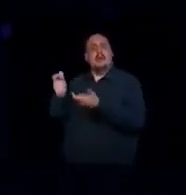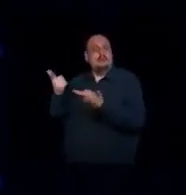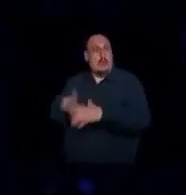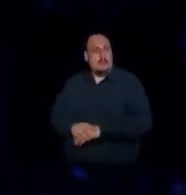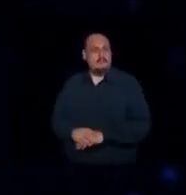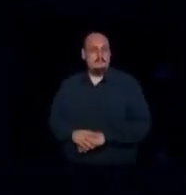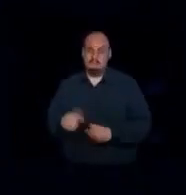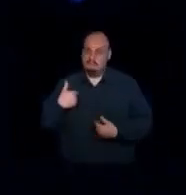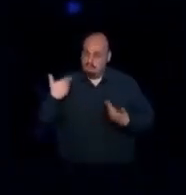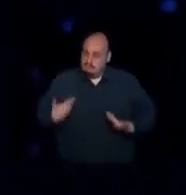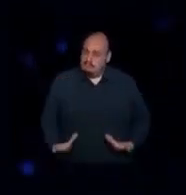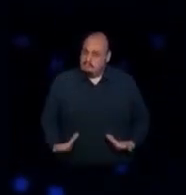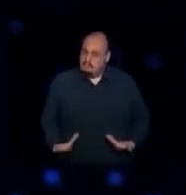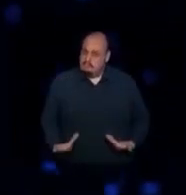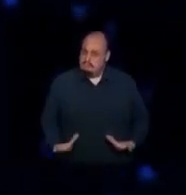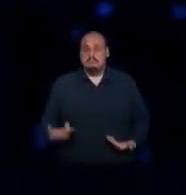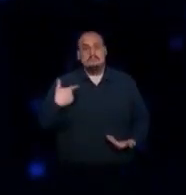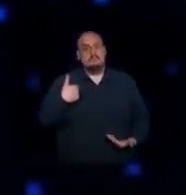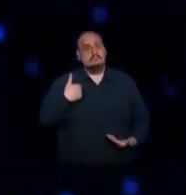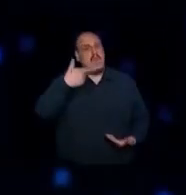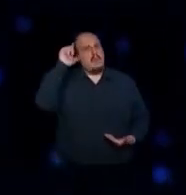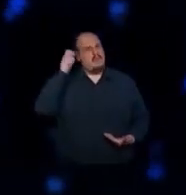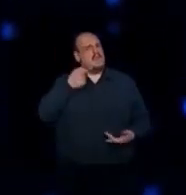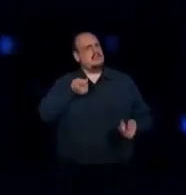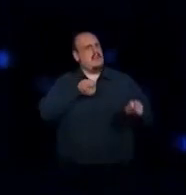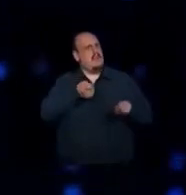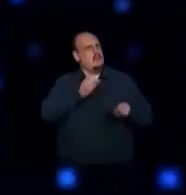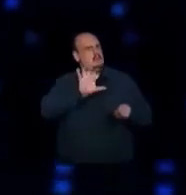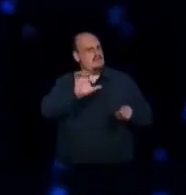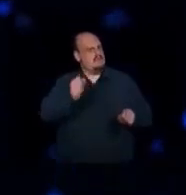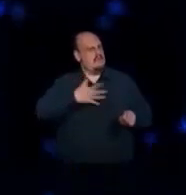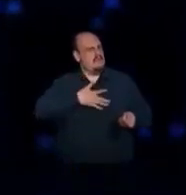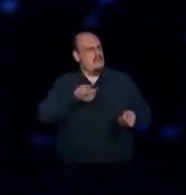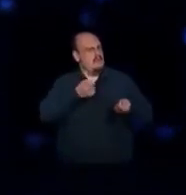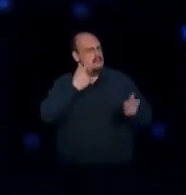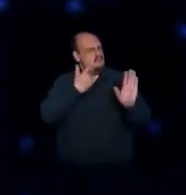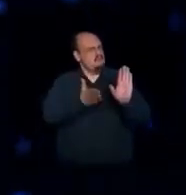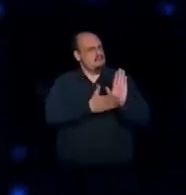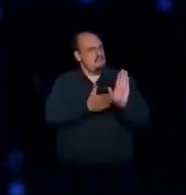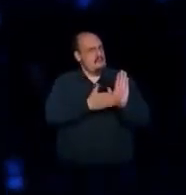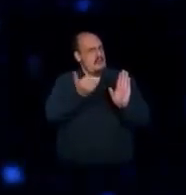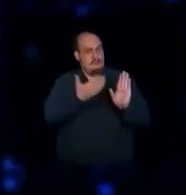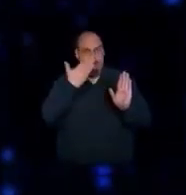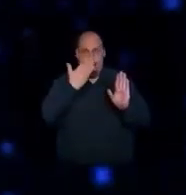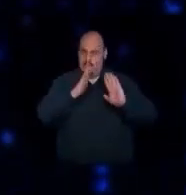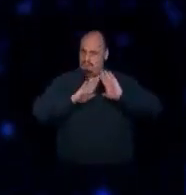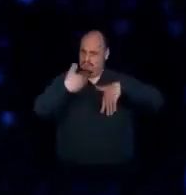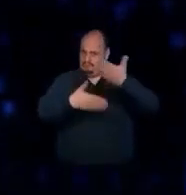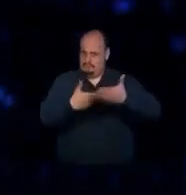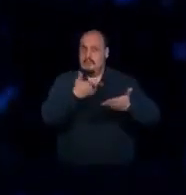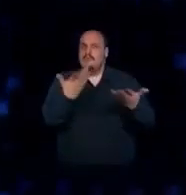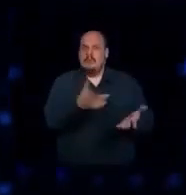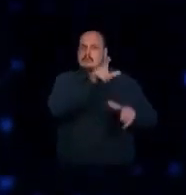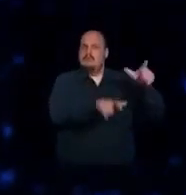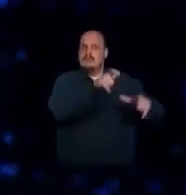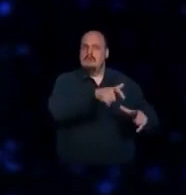parte, además de mostrar mi gestión al frente de mi provincia, que la hizo progresar y por eso nos siguen apoyando con